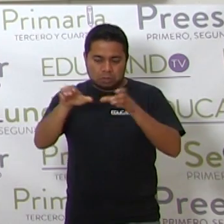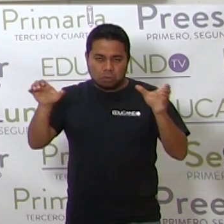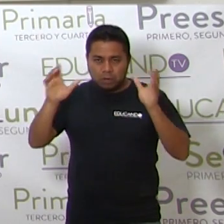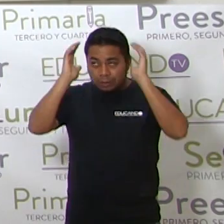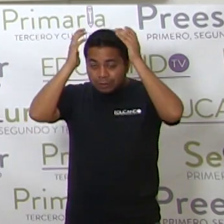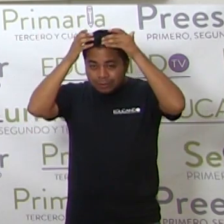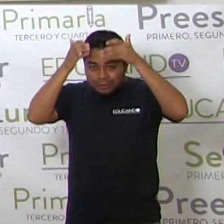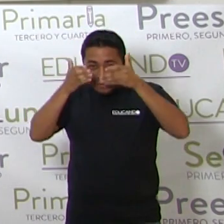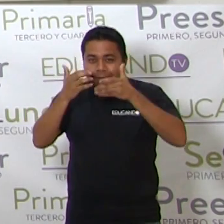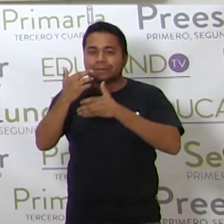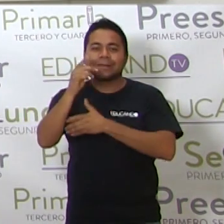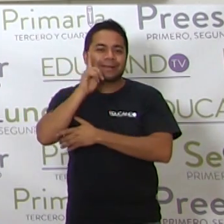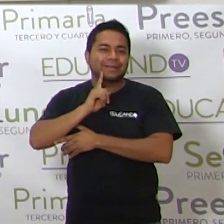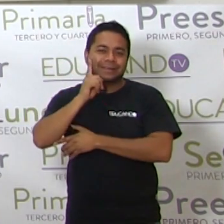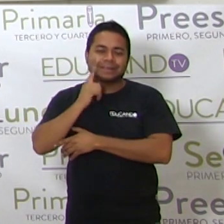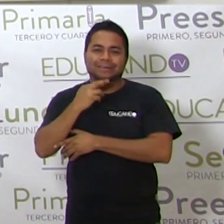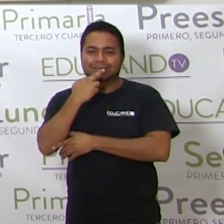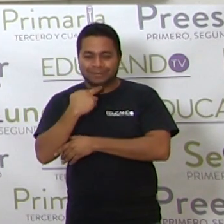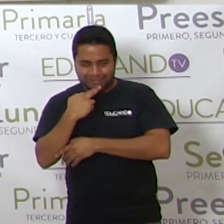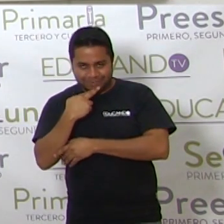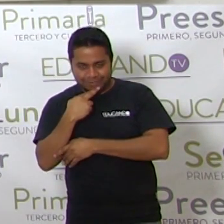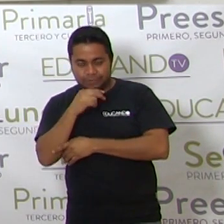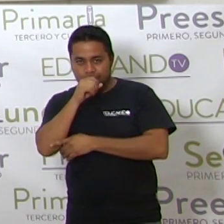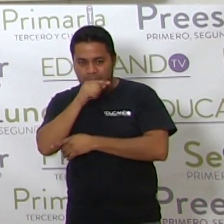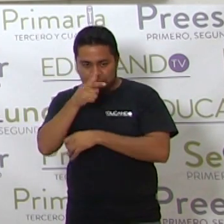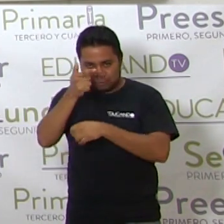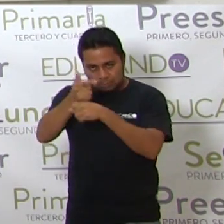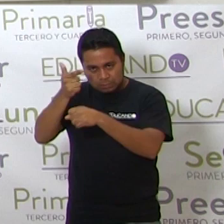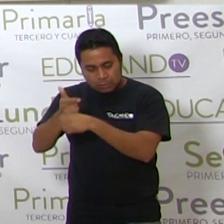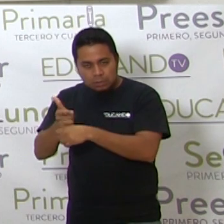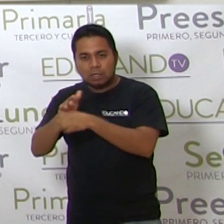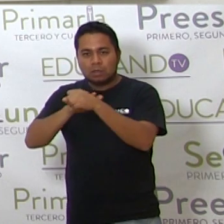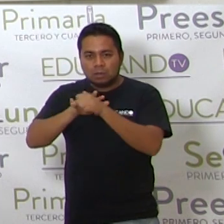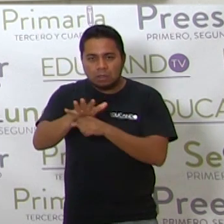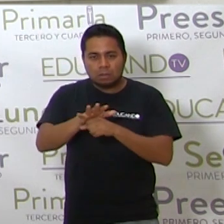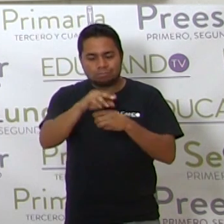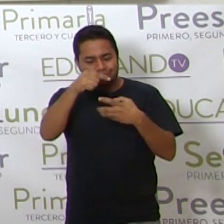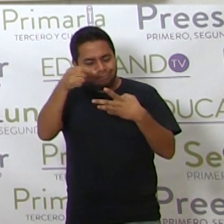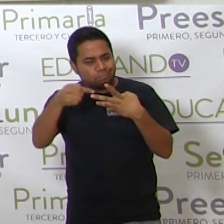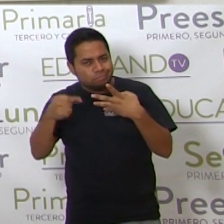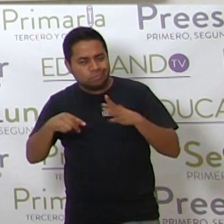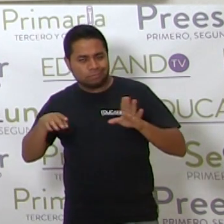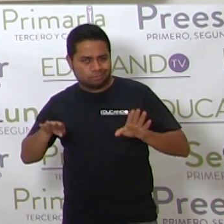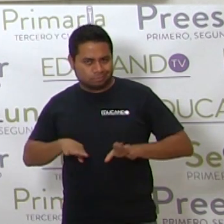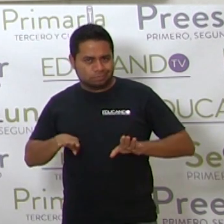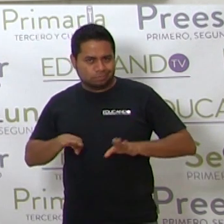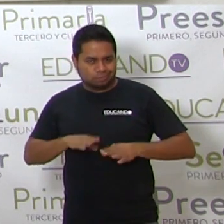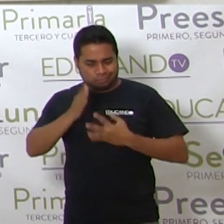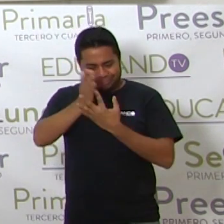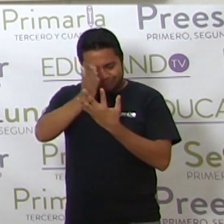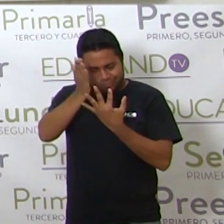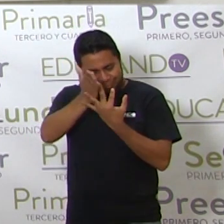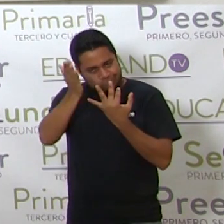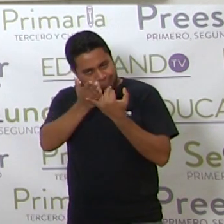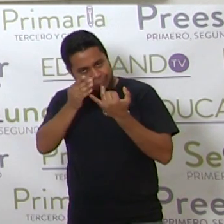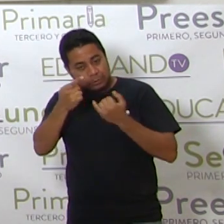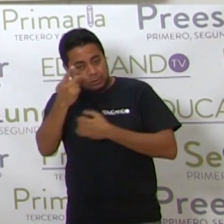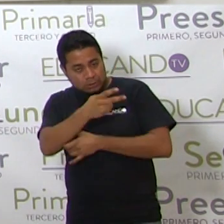roja e identificamos el número de cada uno de estos actos este acto